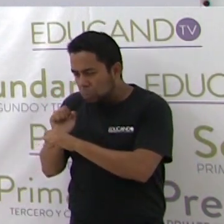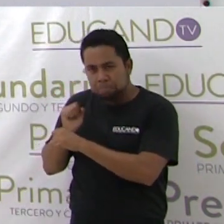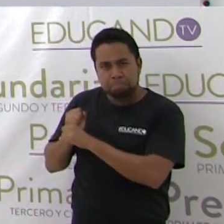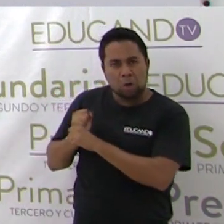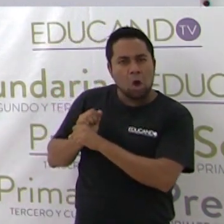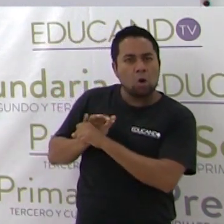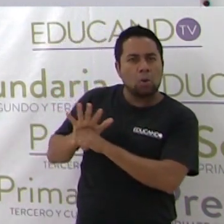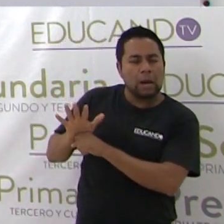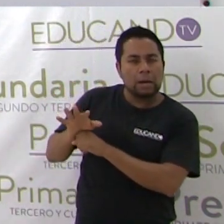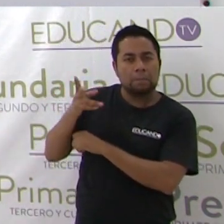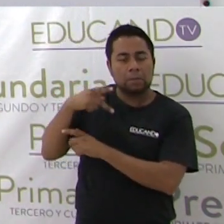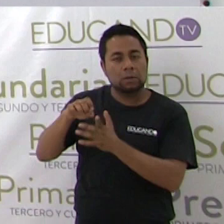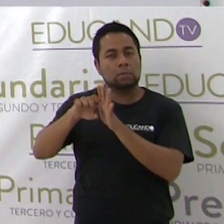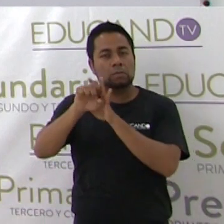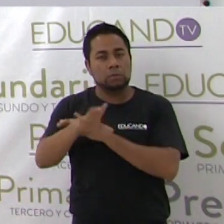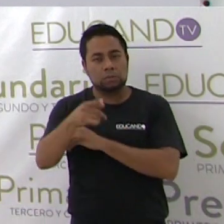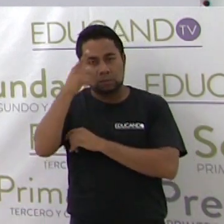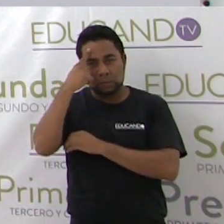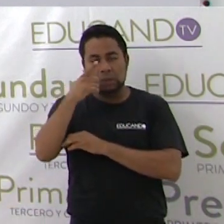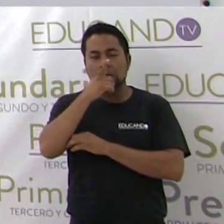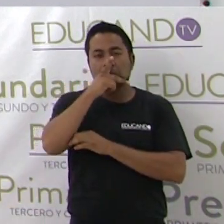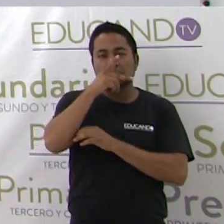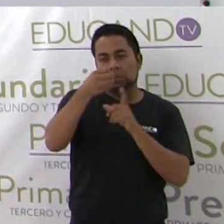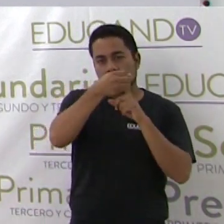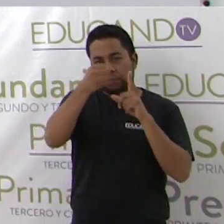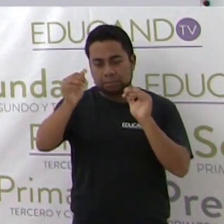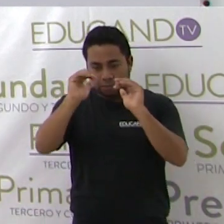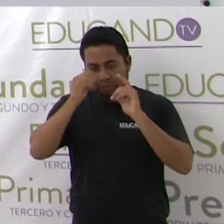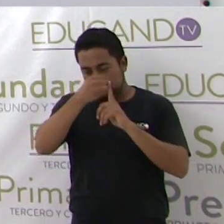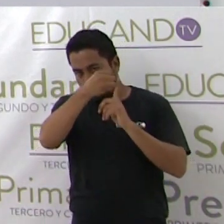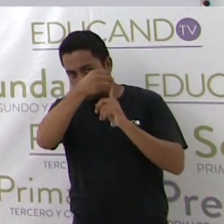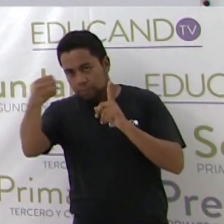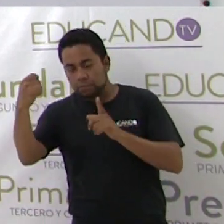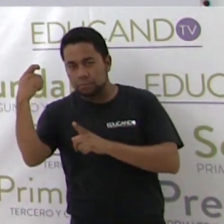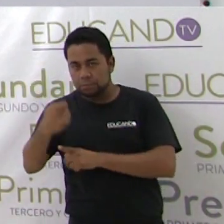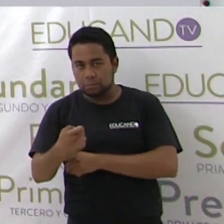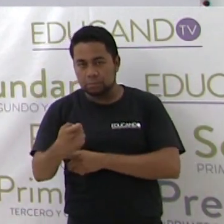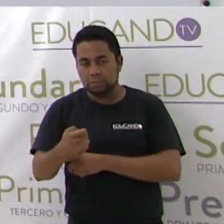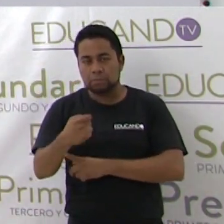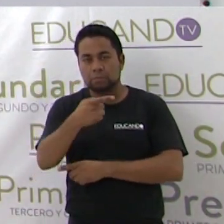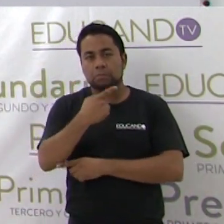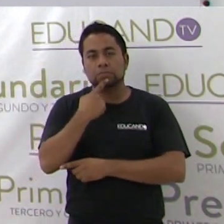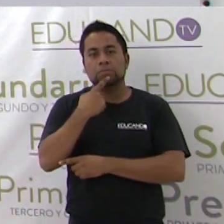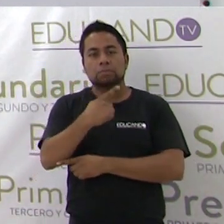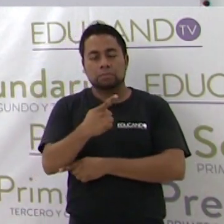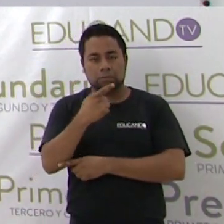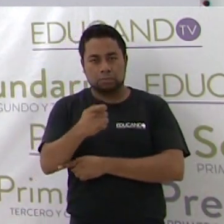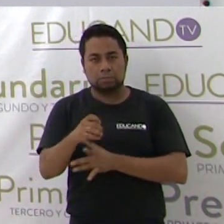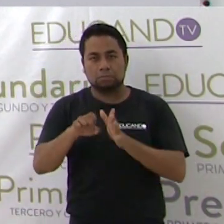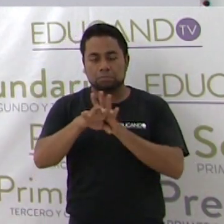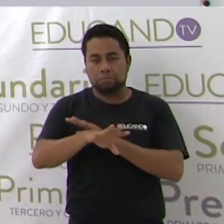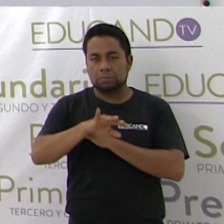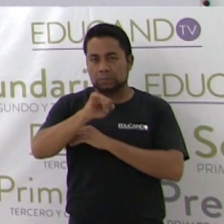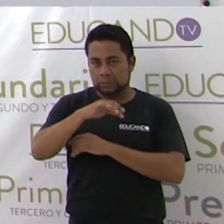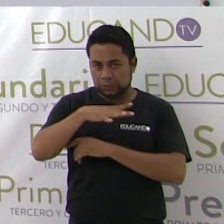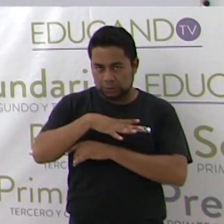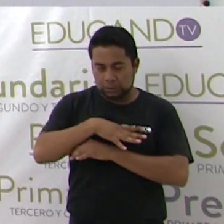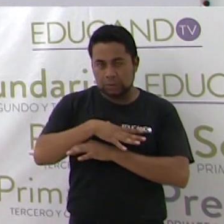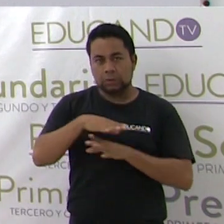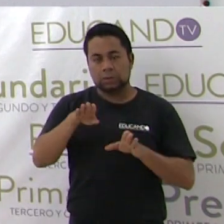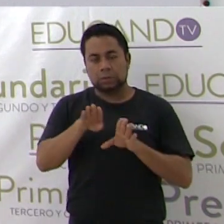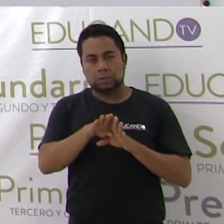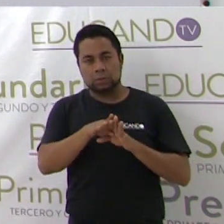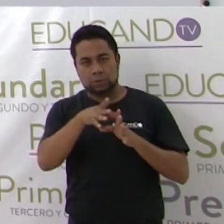si hablamos en la oración de abajo, estamos diciendo de que sí tenemos